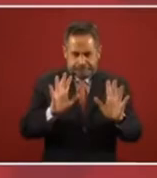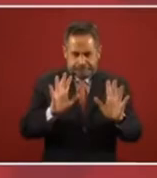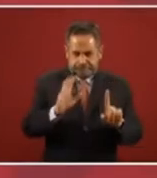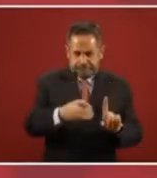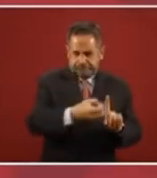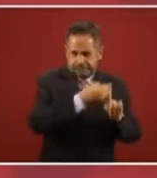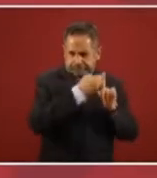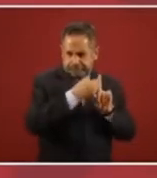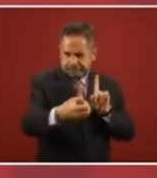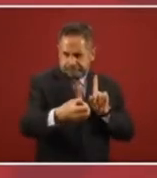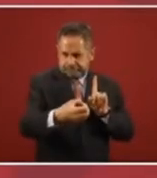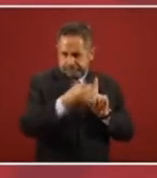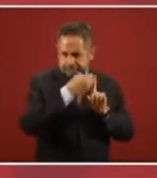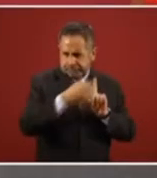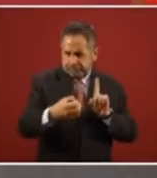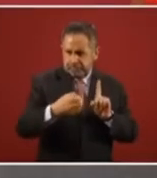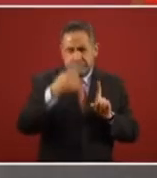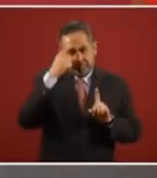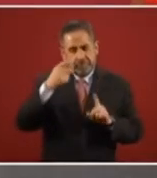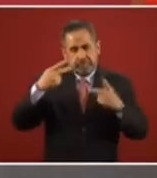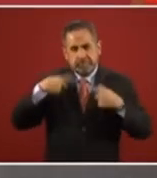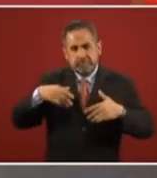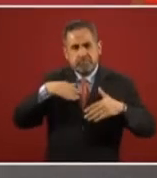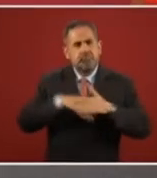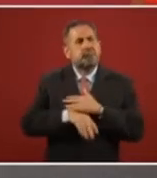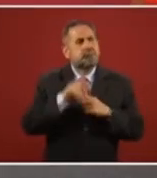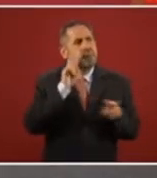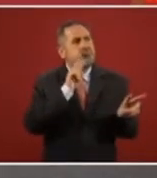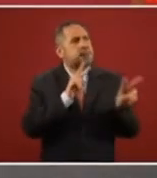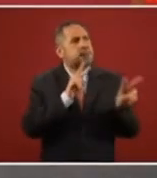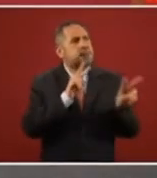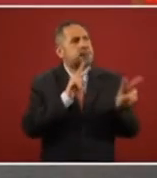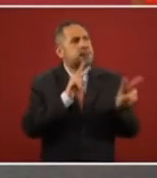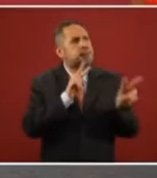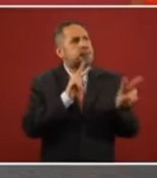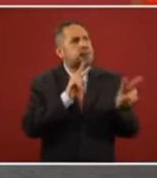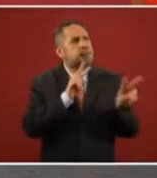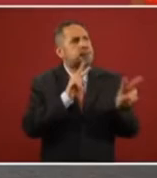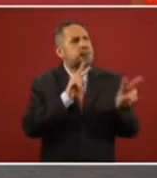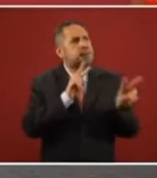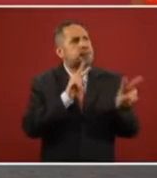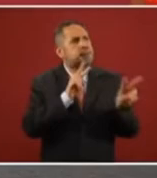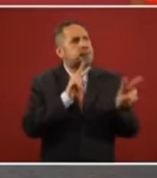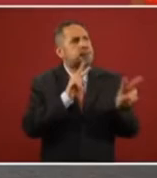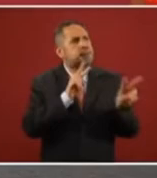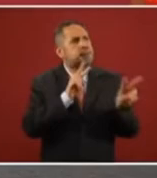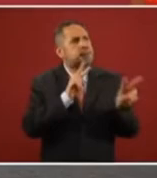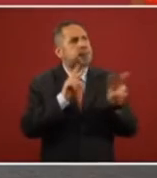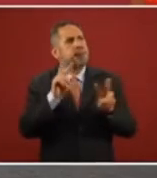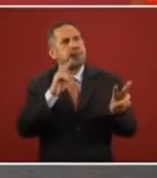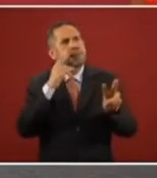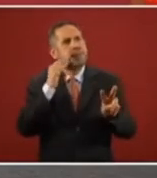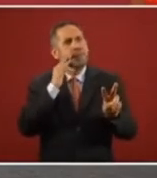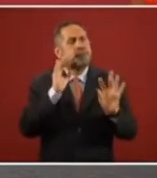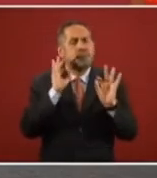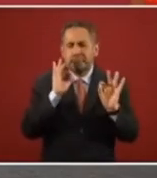para que la gente pueda eso de pib 7